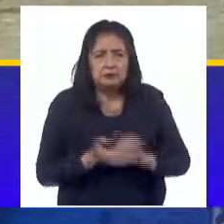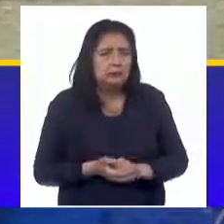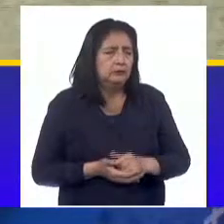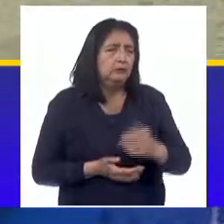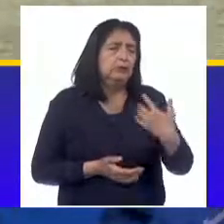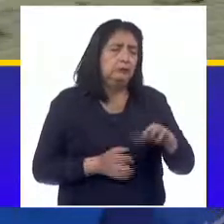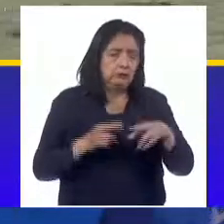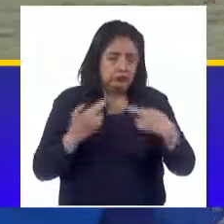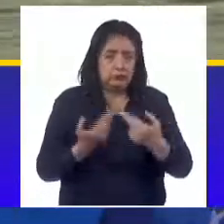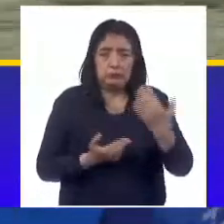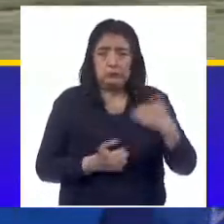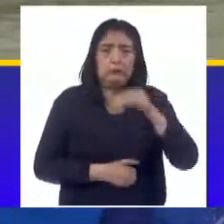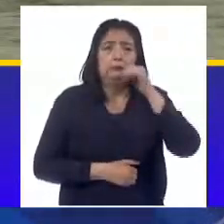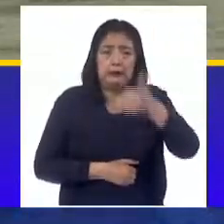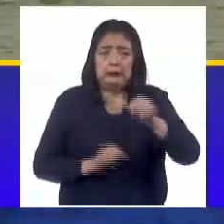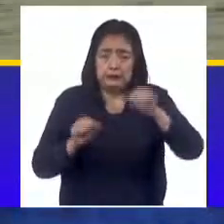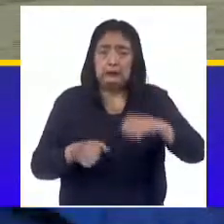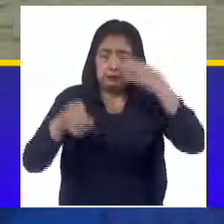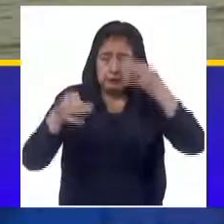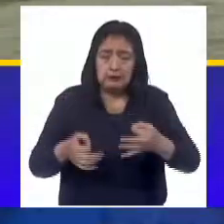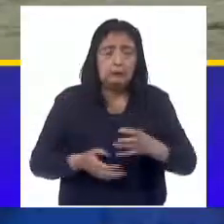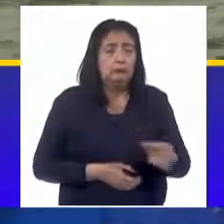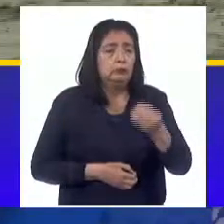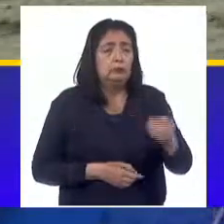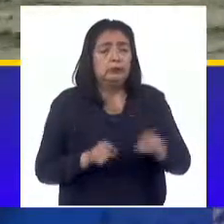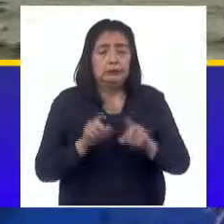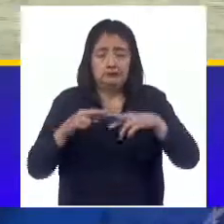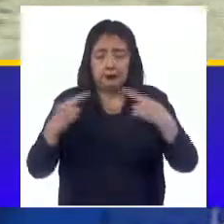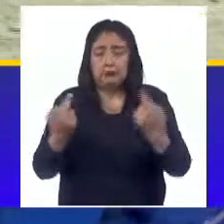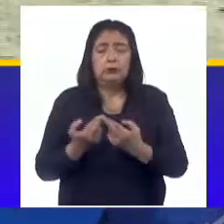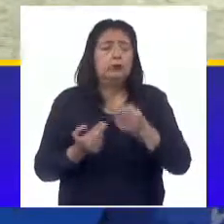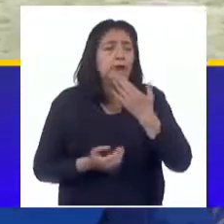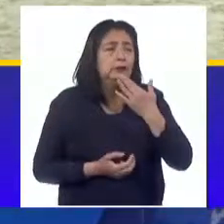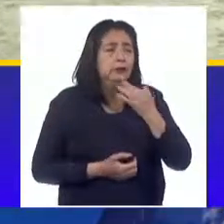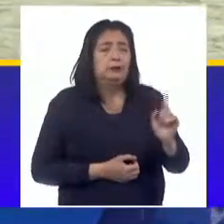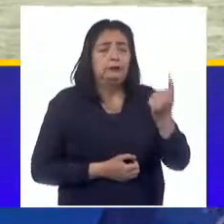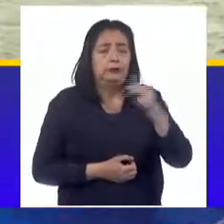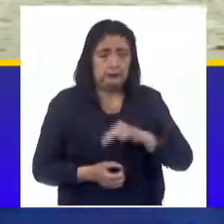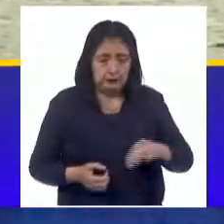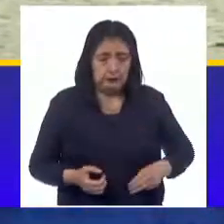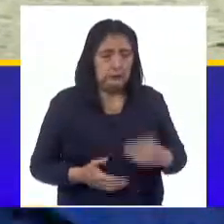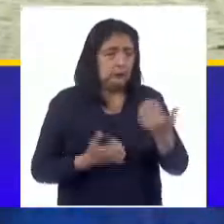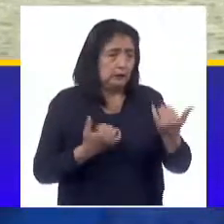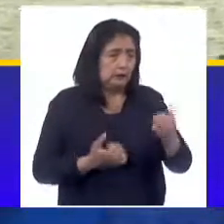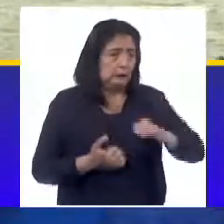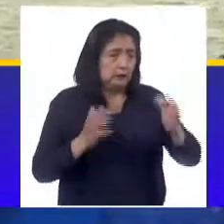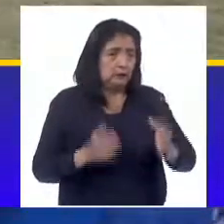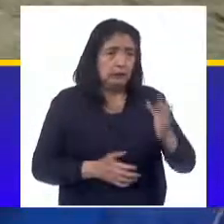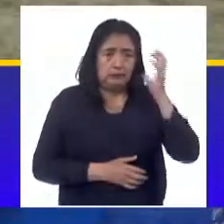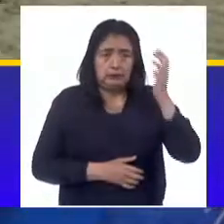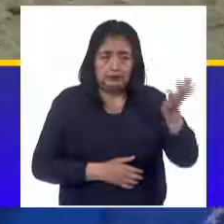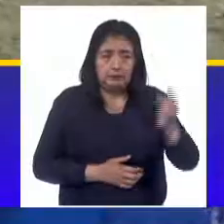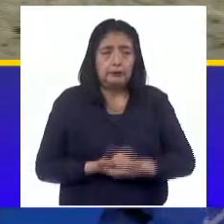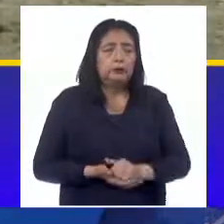Ha habido una reunión previa, pero el día de mañana se va a definir porque van a reunirse también con el Premier. Estamos precisamente con el alcalde de Miraflores,